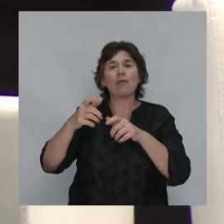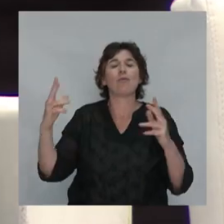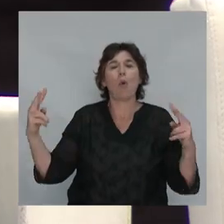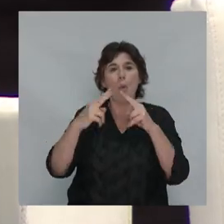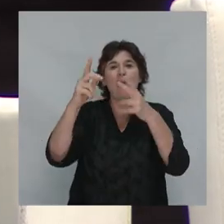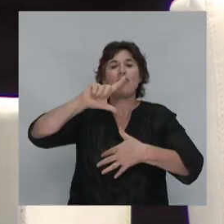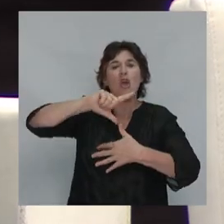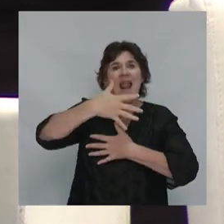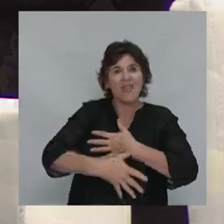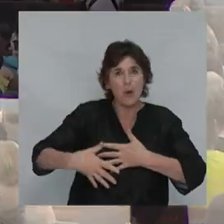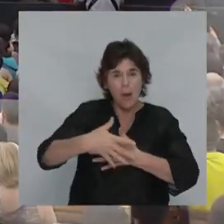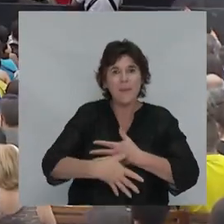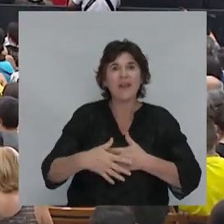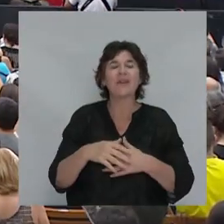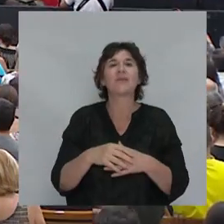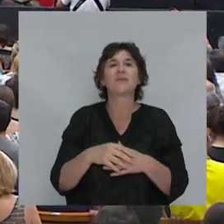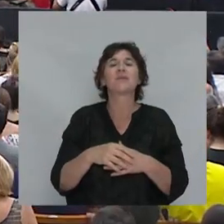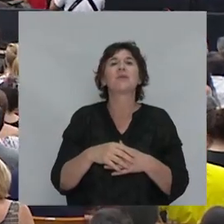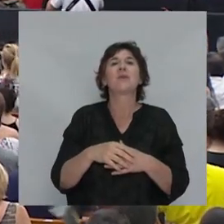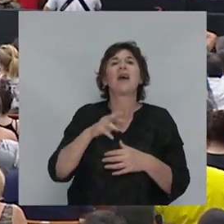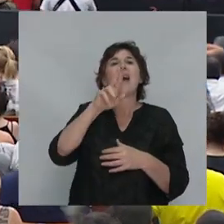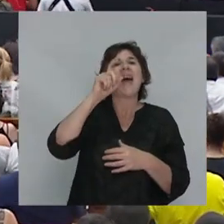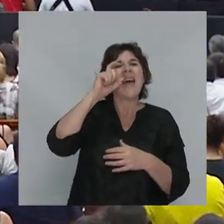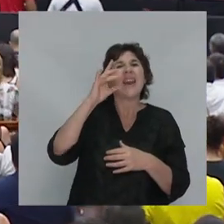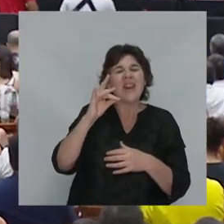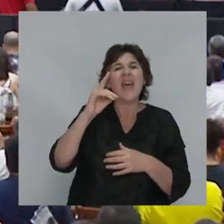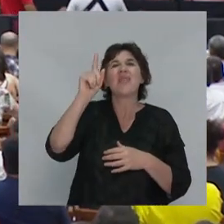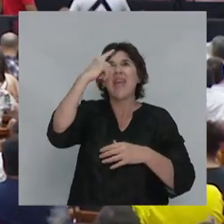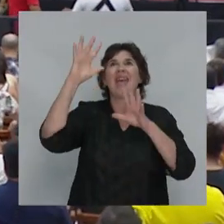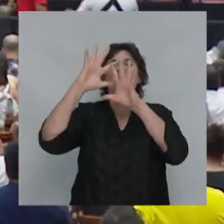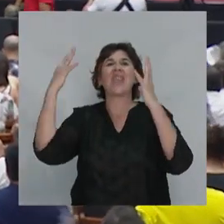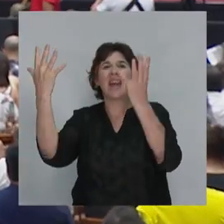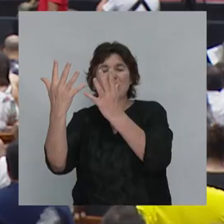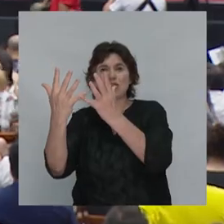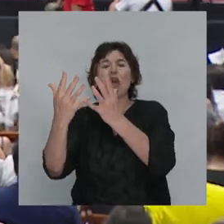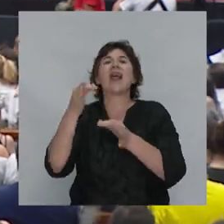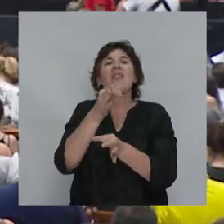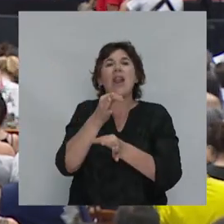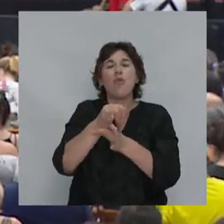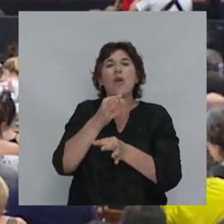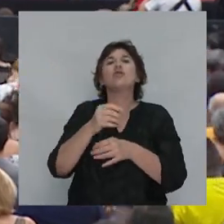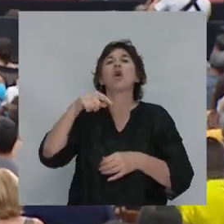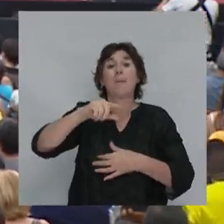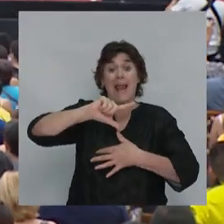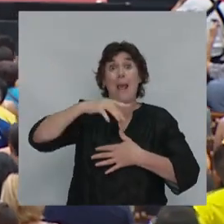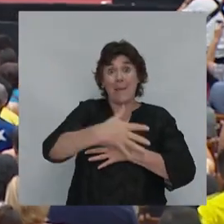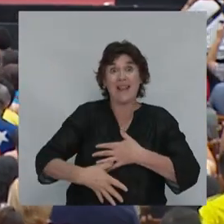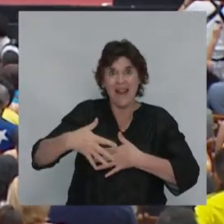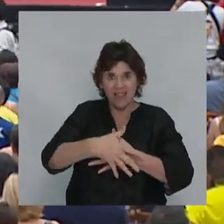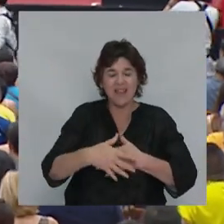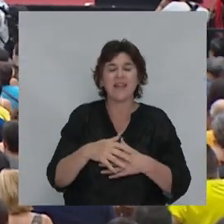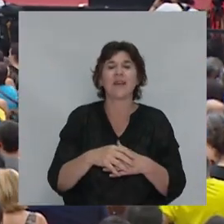latinoamericano de la Red de la Internacional de la Educación para América Latina, y que